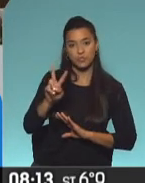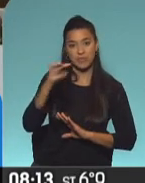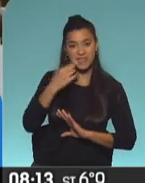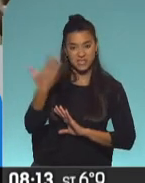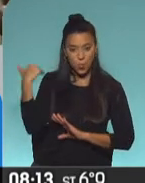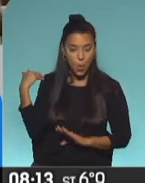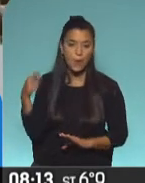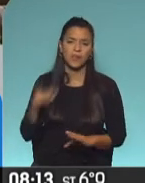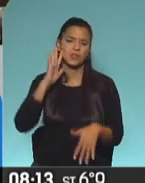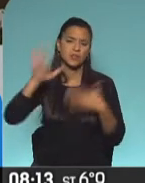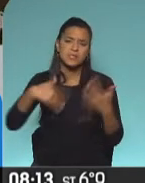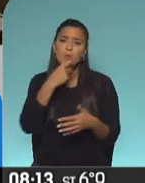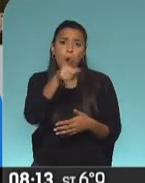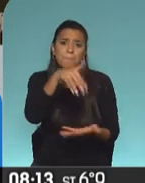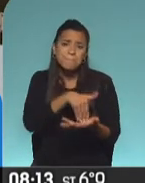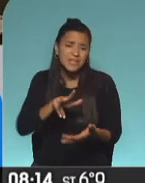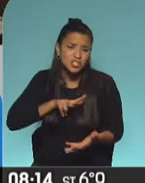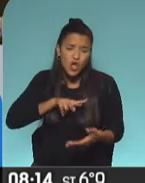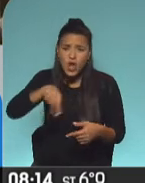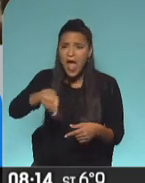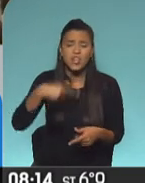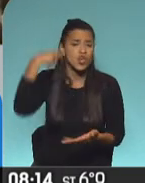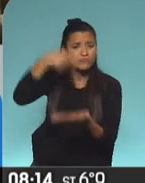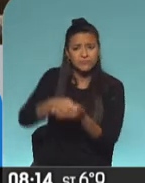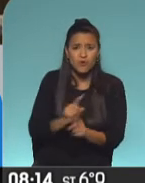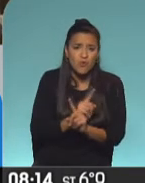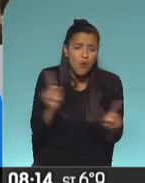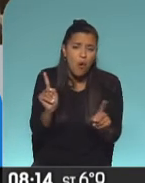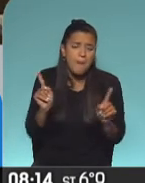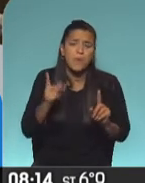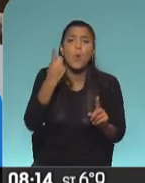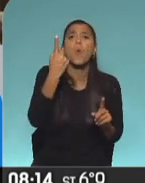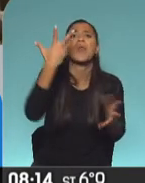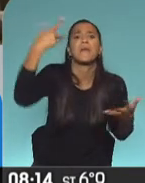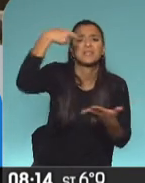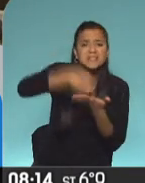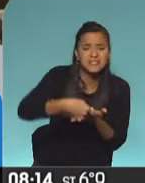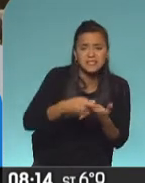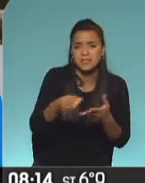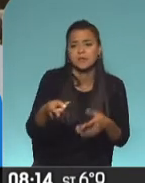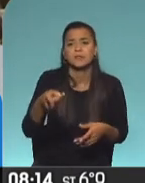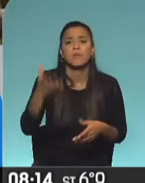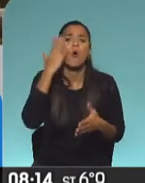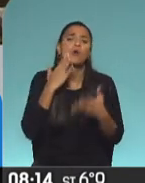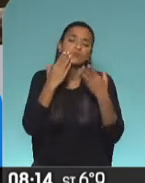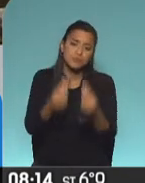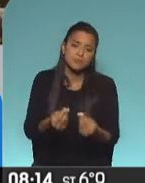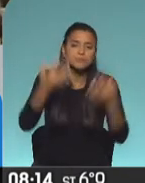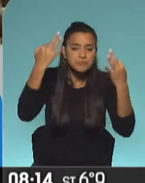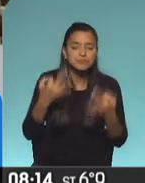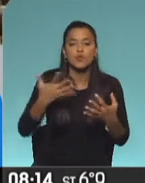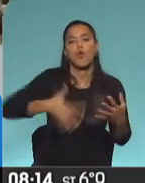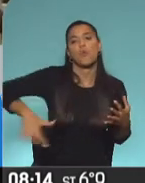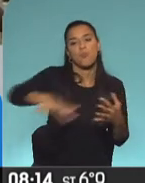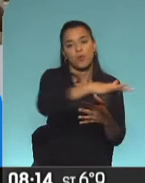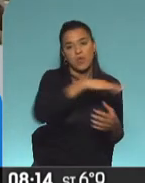gente no se confunda, si no sos millonario, este aporte extraordinario por única vez, como aporte solidario y como criterio de comunidad